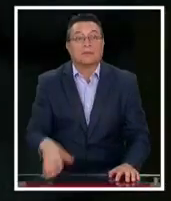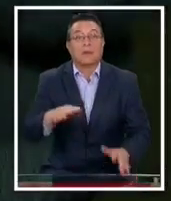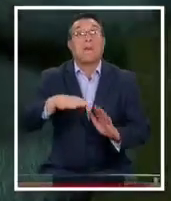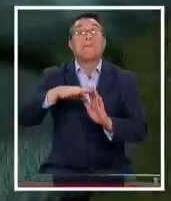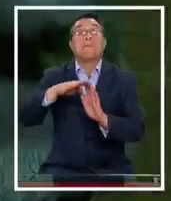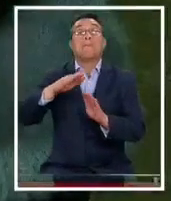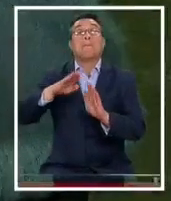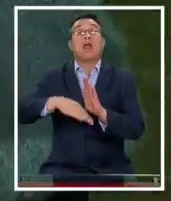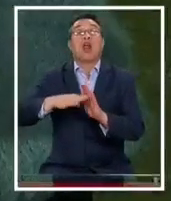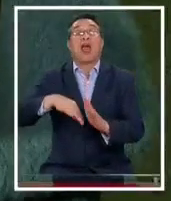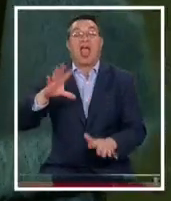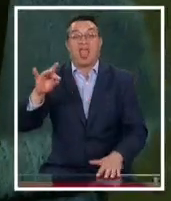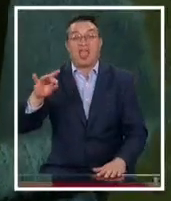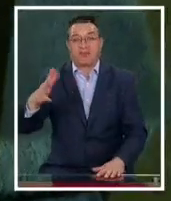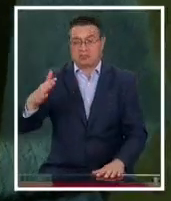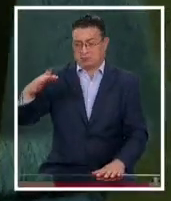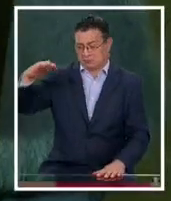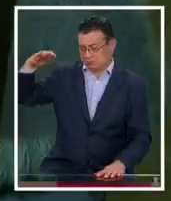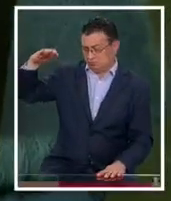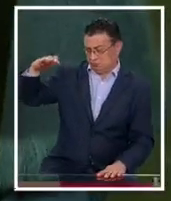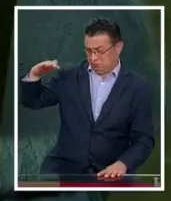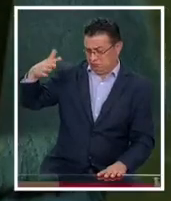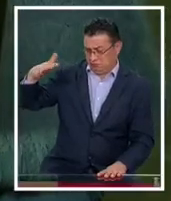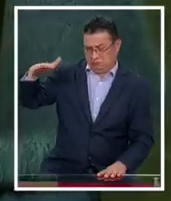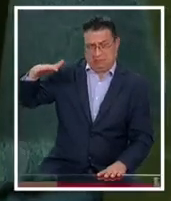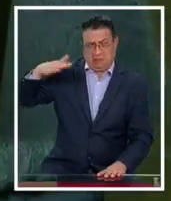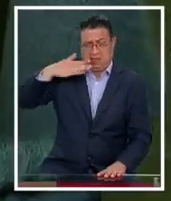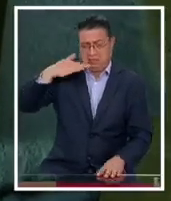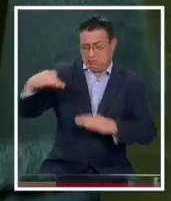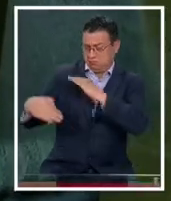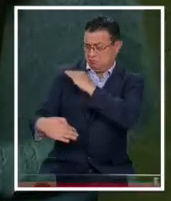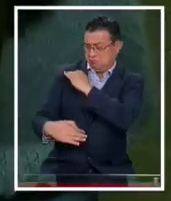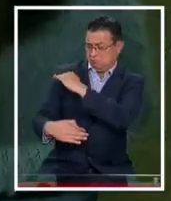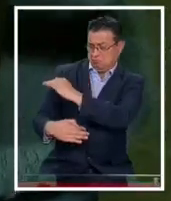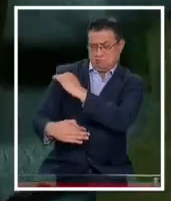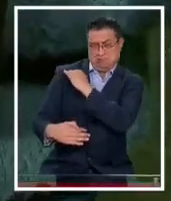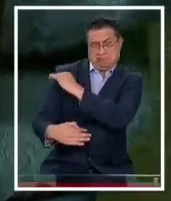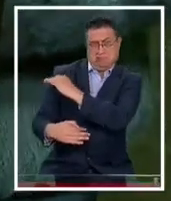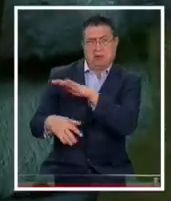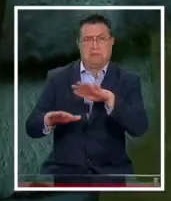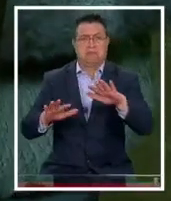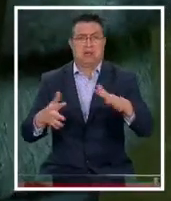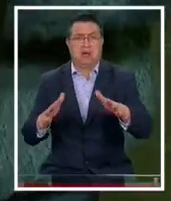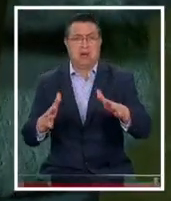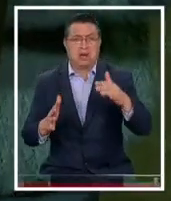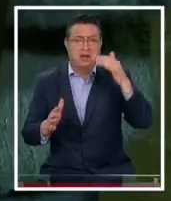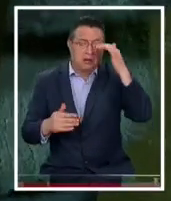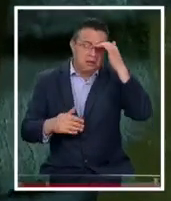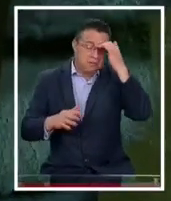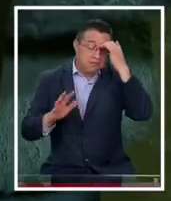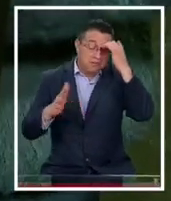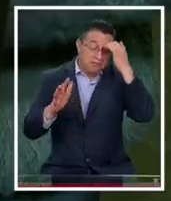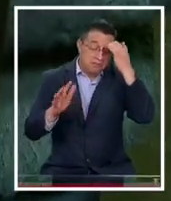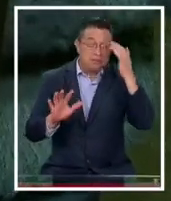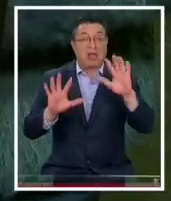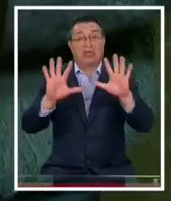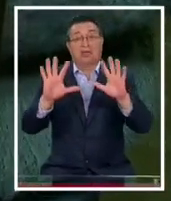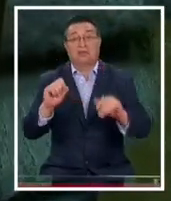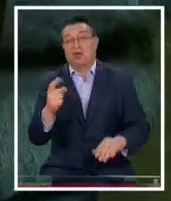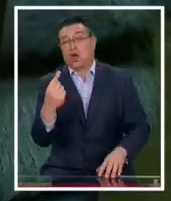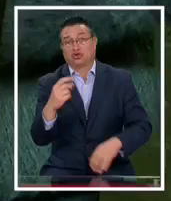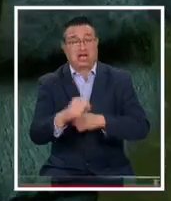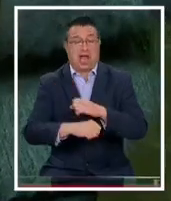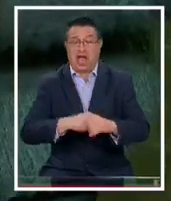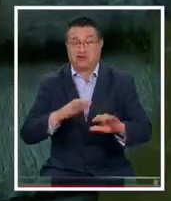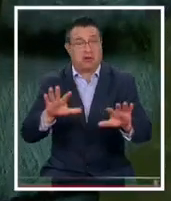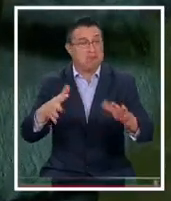de edad que medía menos que yo, me llegaba a mí al hombro. Yo creo que debe haber tenido unos 10, 11 años,